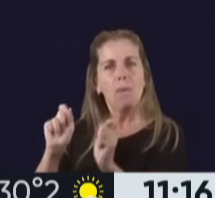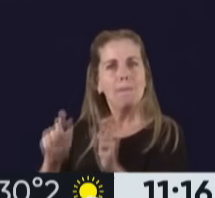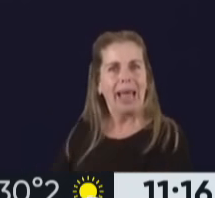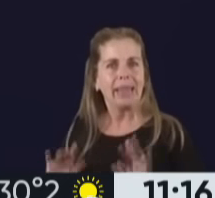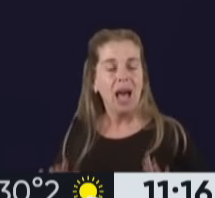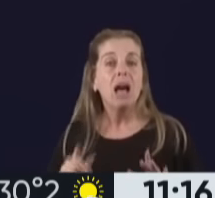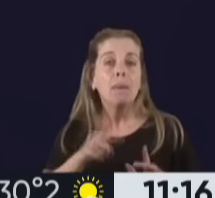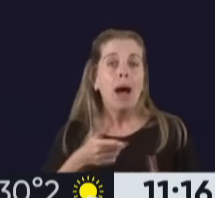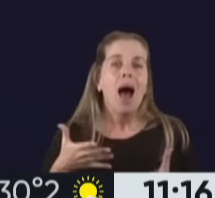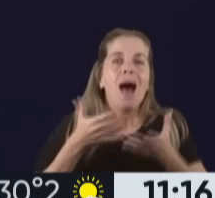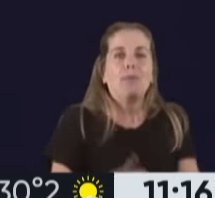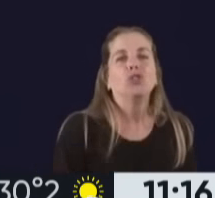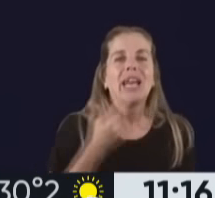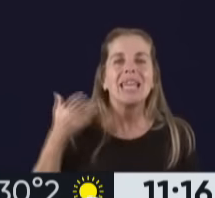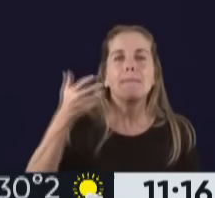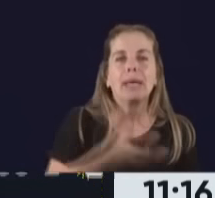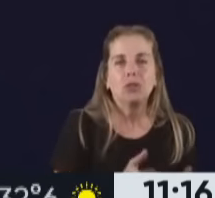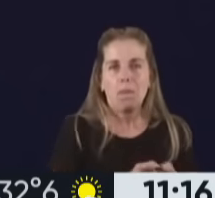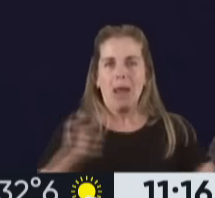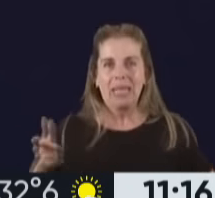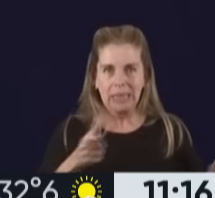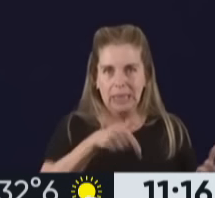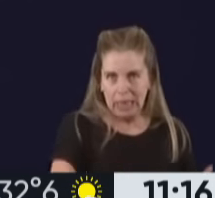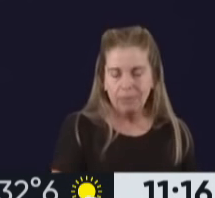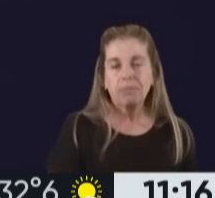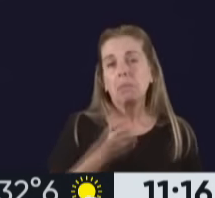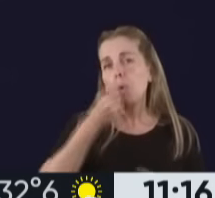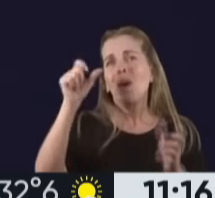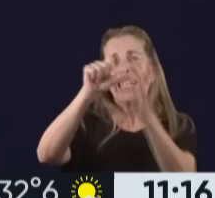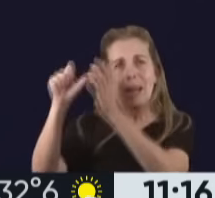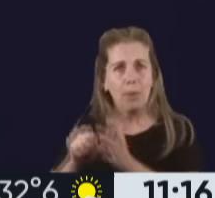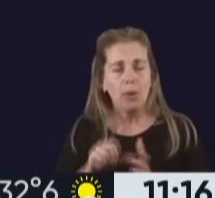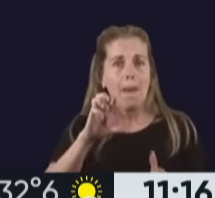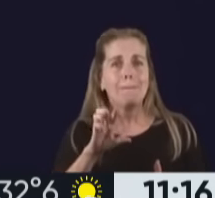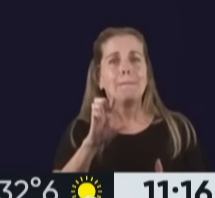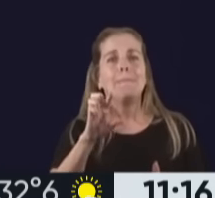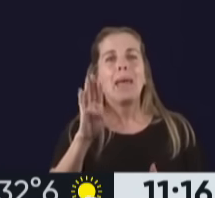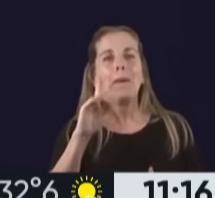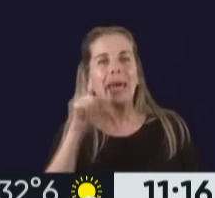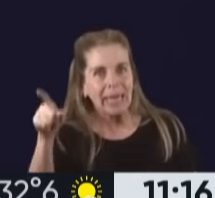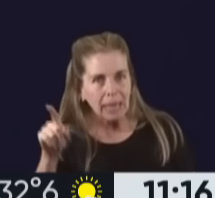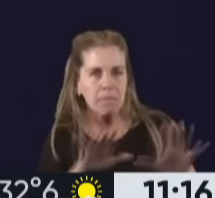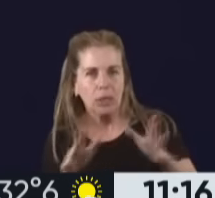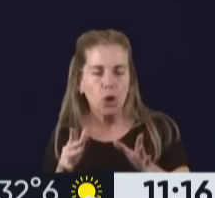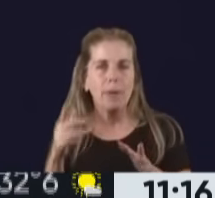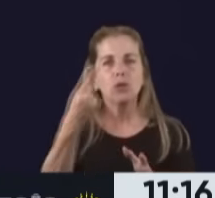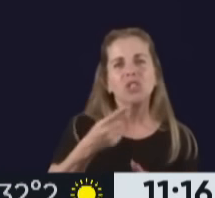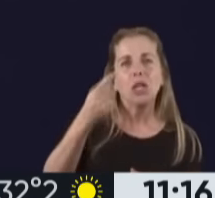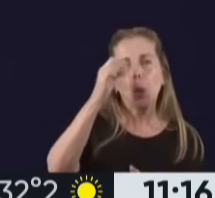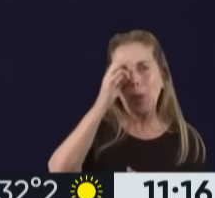la región, el crédito al sector privado en términos del Producto Bruto Interno oscila entre el 60% y el